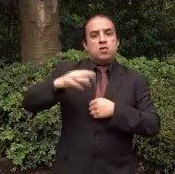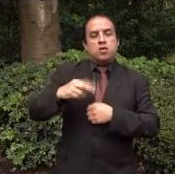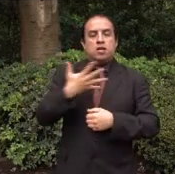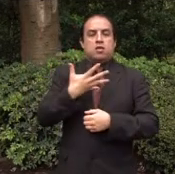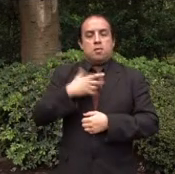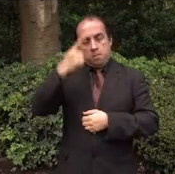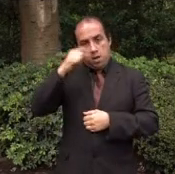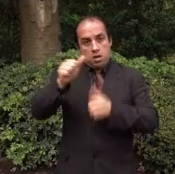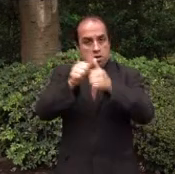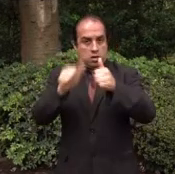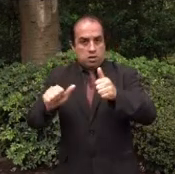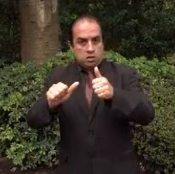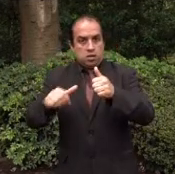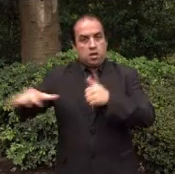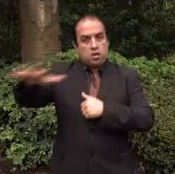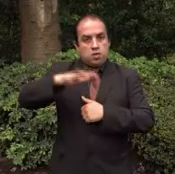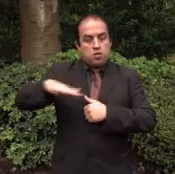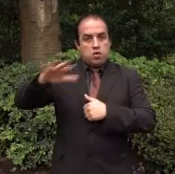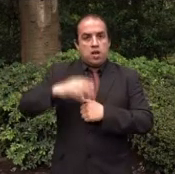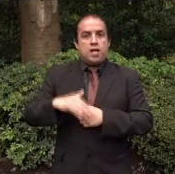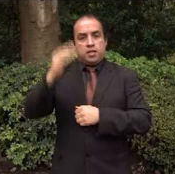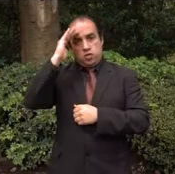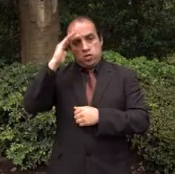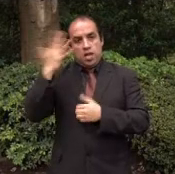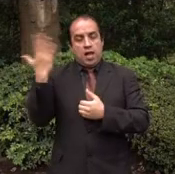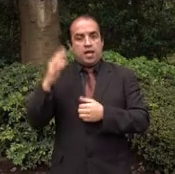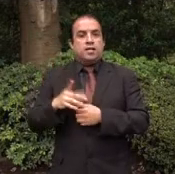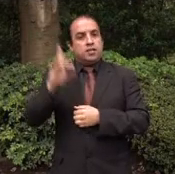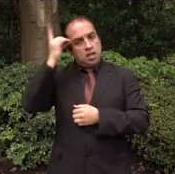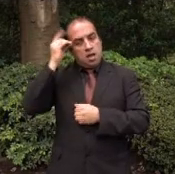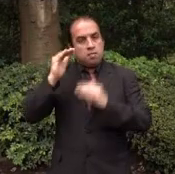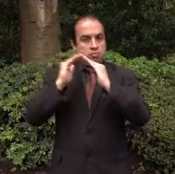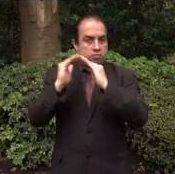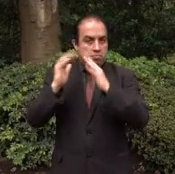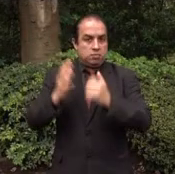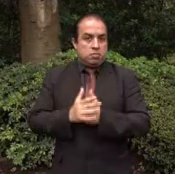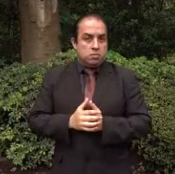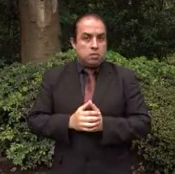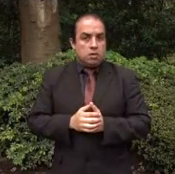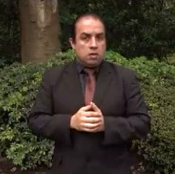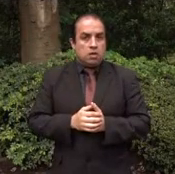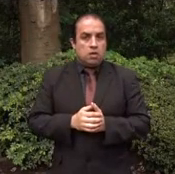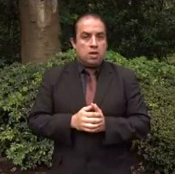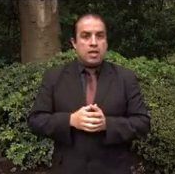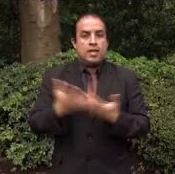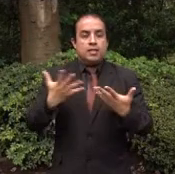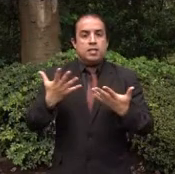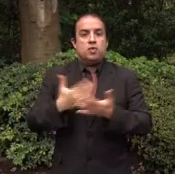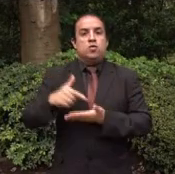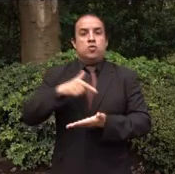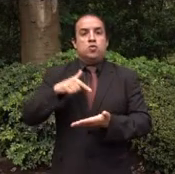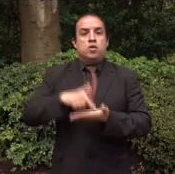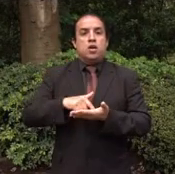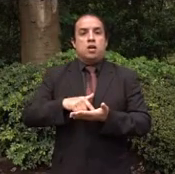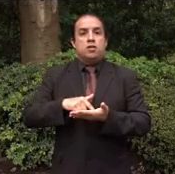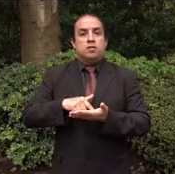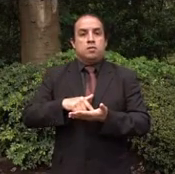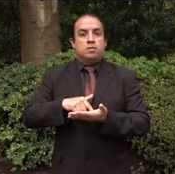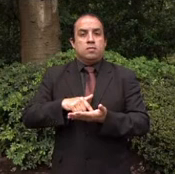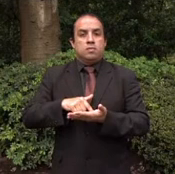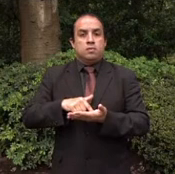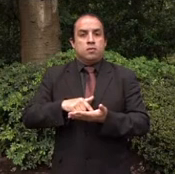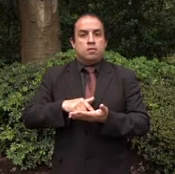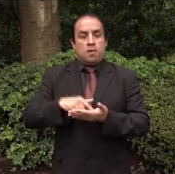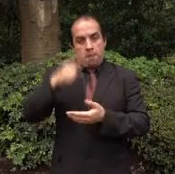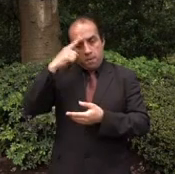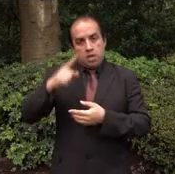área impactada que se conocía como Las Caballerizas, es un espacio que se concursará el proyecto de creación y concepción de este lugar para